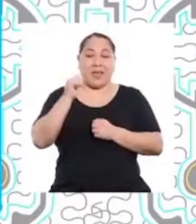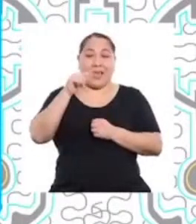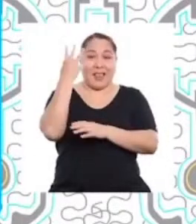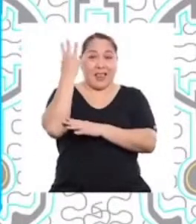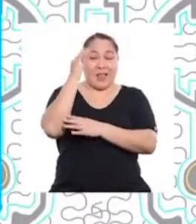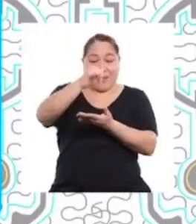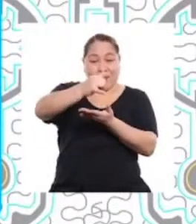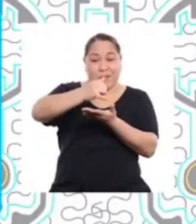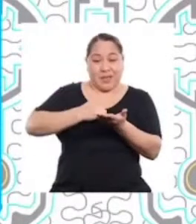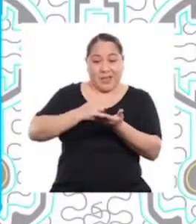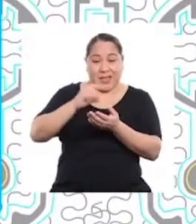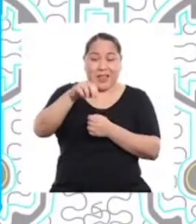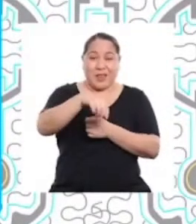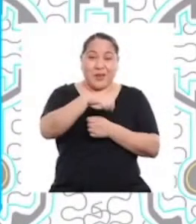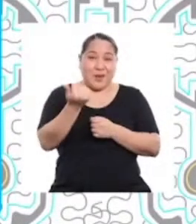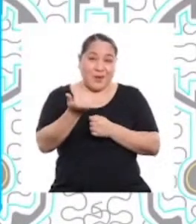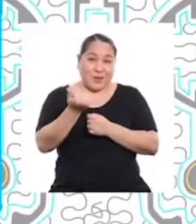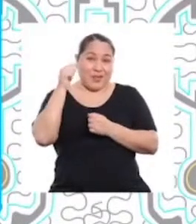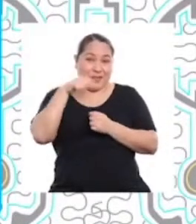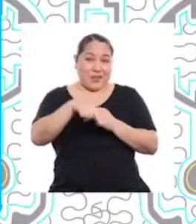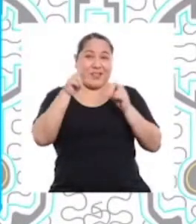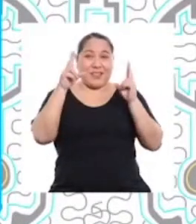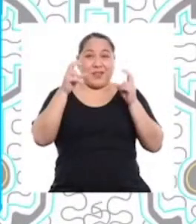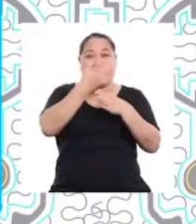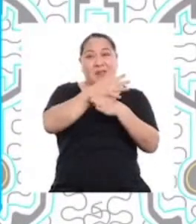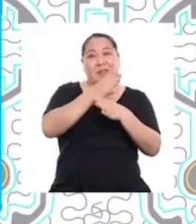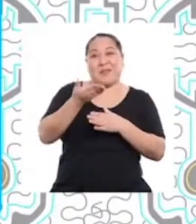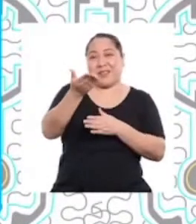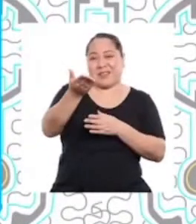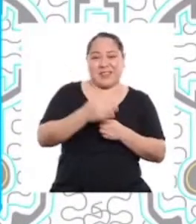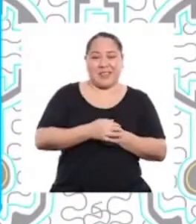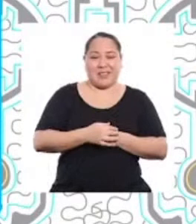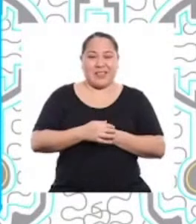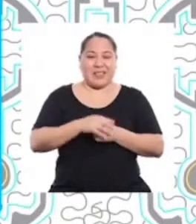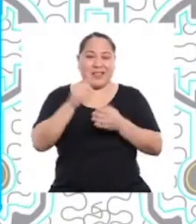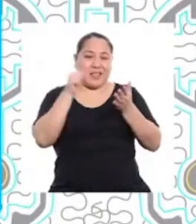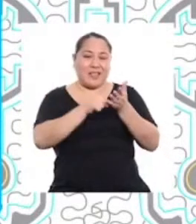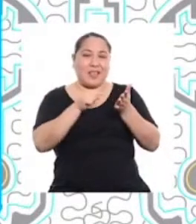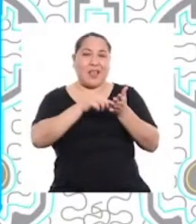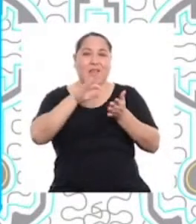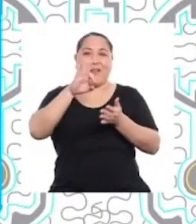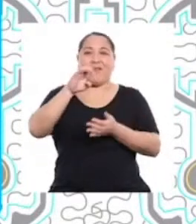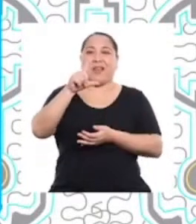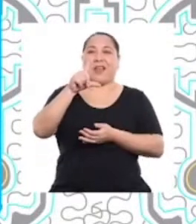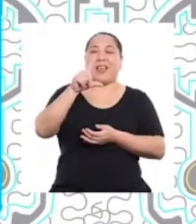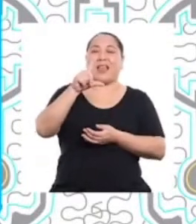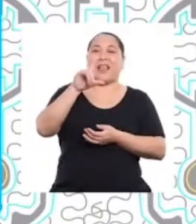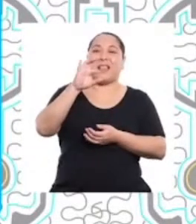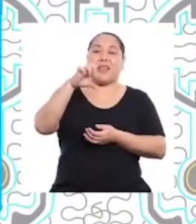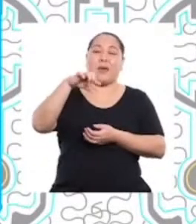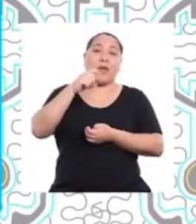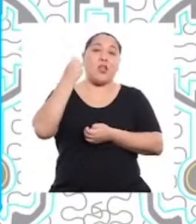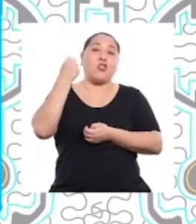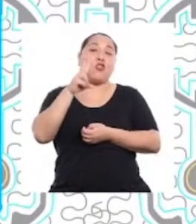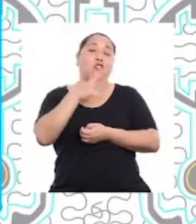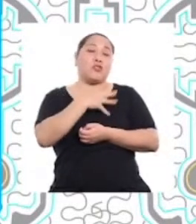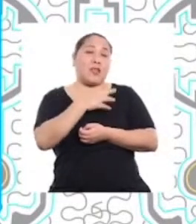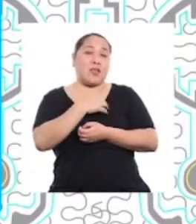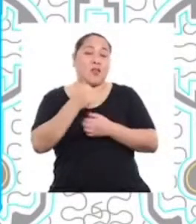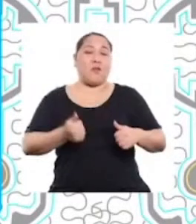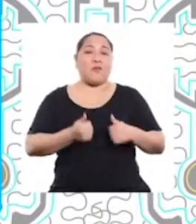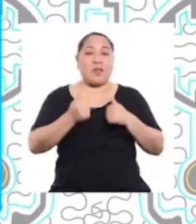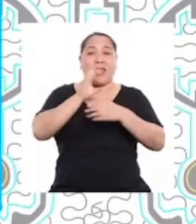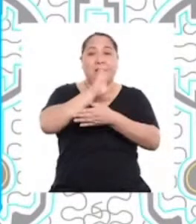El árbol me ha mandado el siguiente caso para compartirlo. Se trata de Felipe, que tiene 12 años